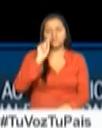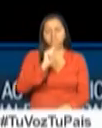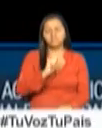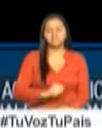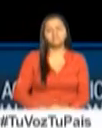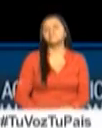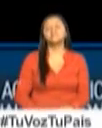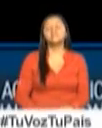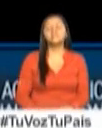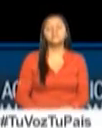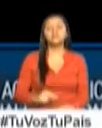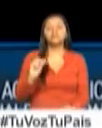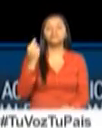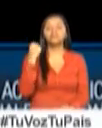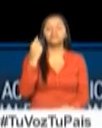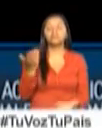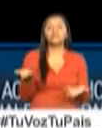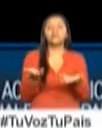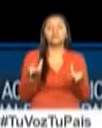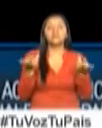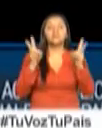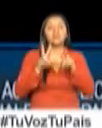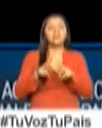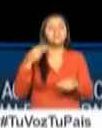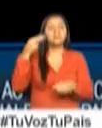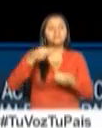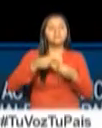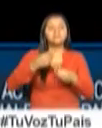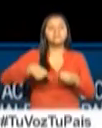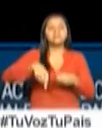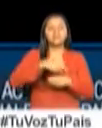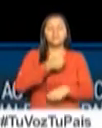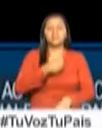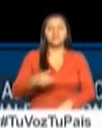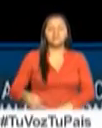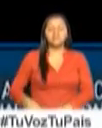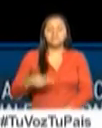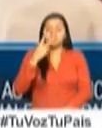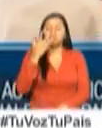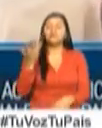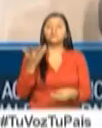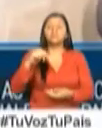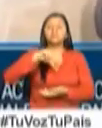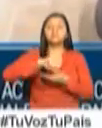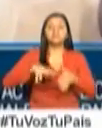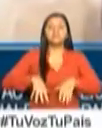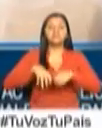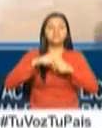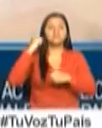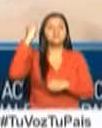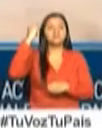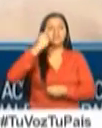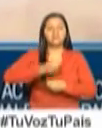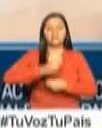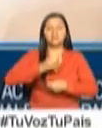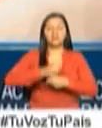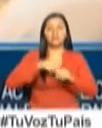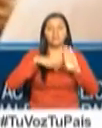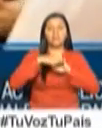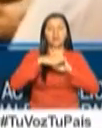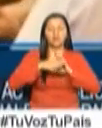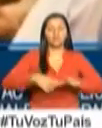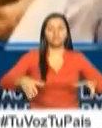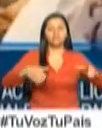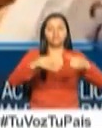Dilma Rousseff. El más reciente evento donde también participó la mandataria se desarrolló en la sede del Sindicato de los Trabajadores Bancarios